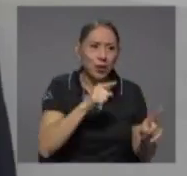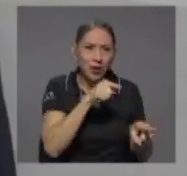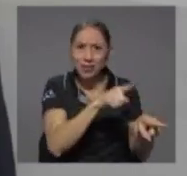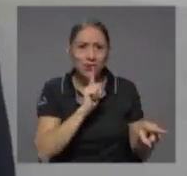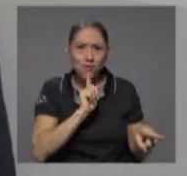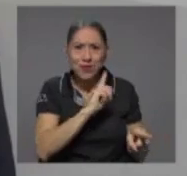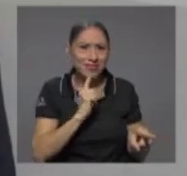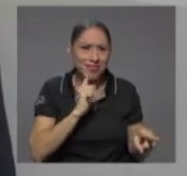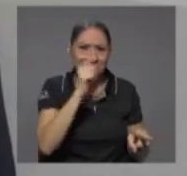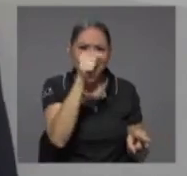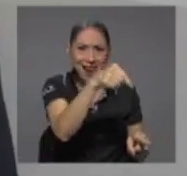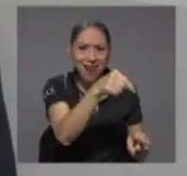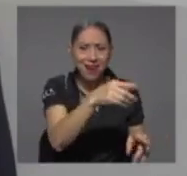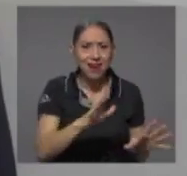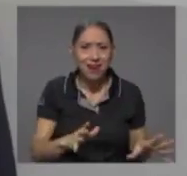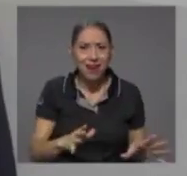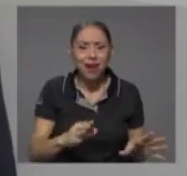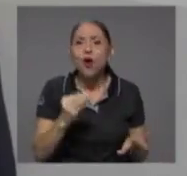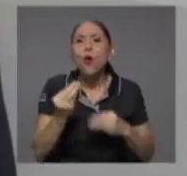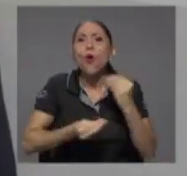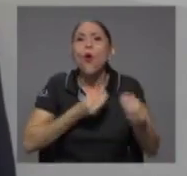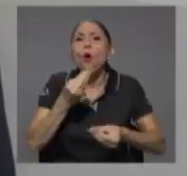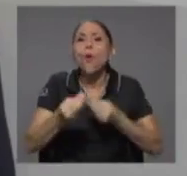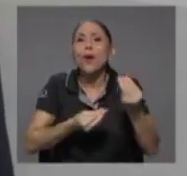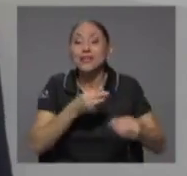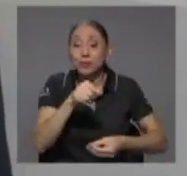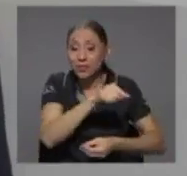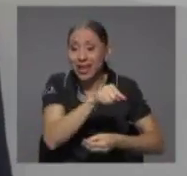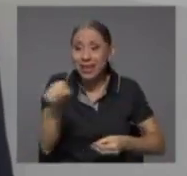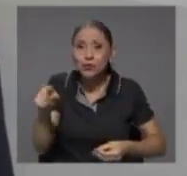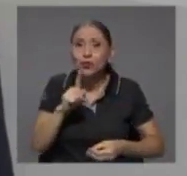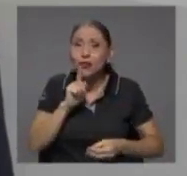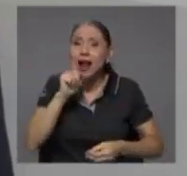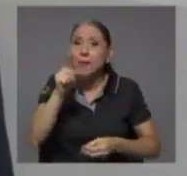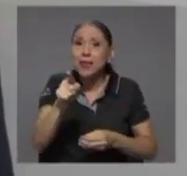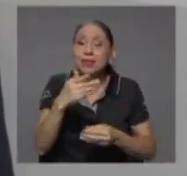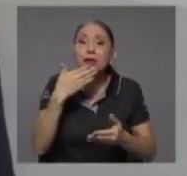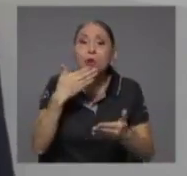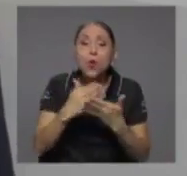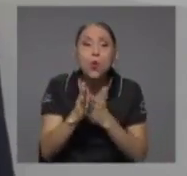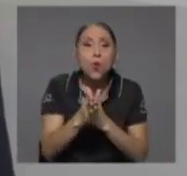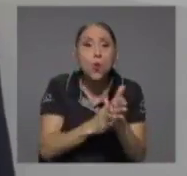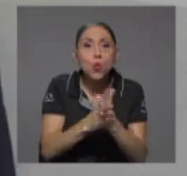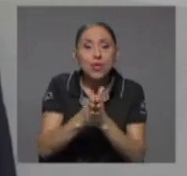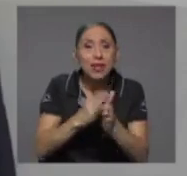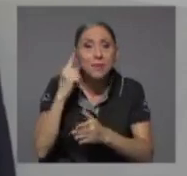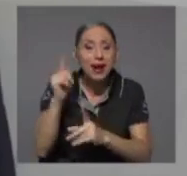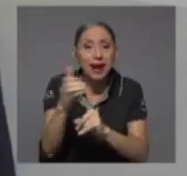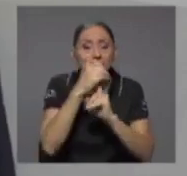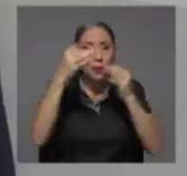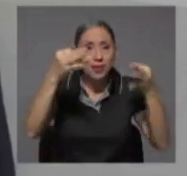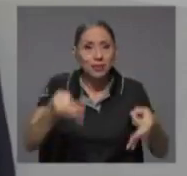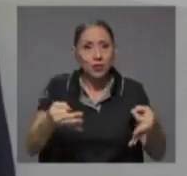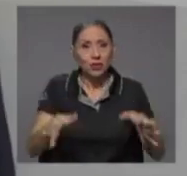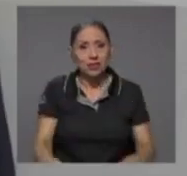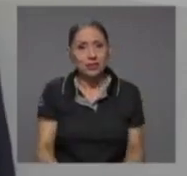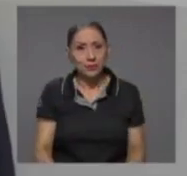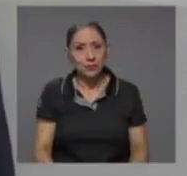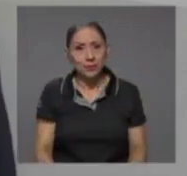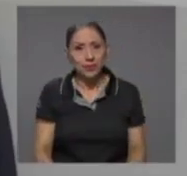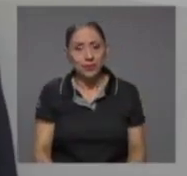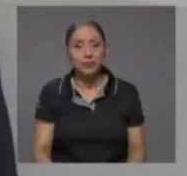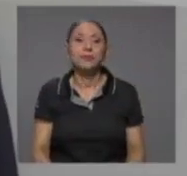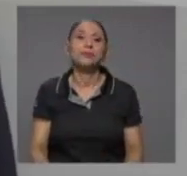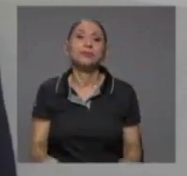esto realmente sea útil, ¿verdad? Para la toma de decisiones. Y como mencionaba, en el